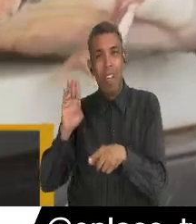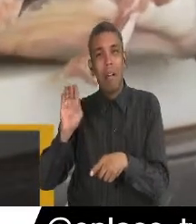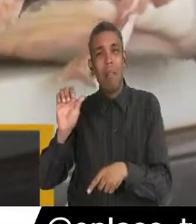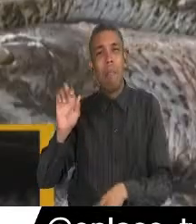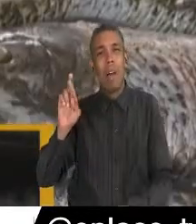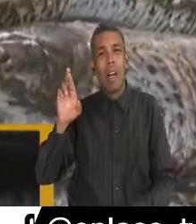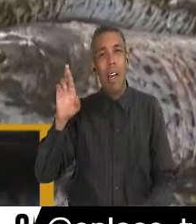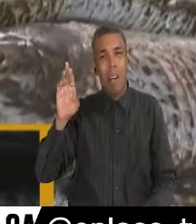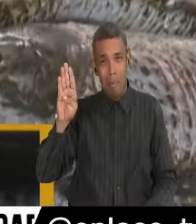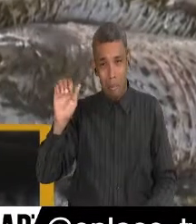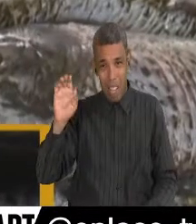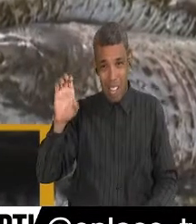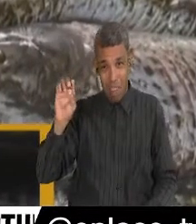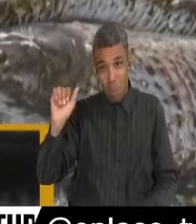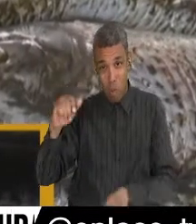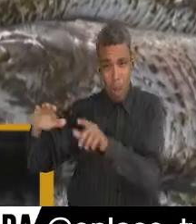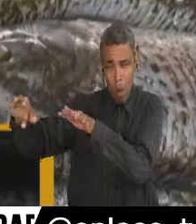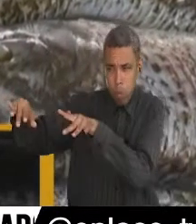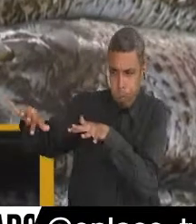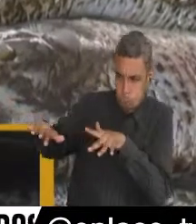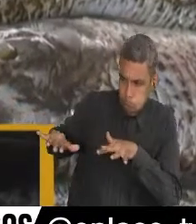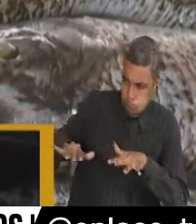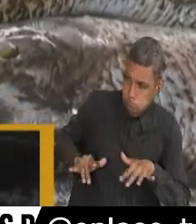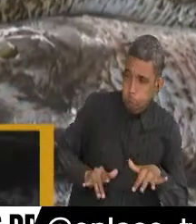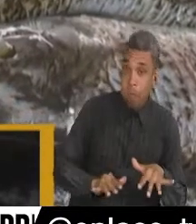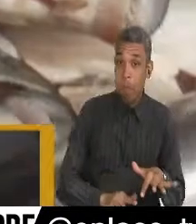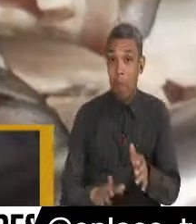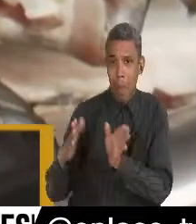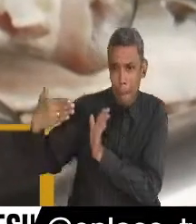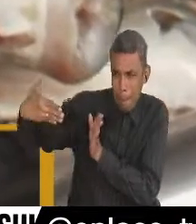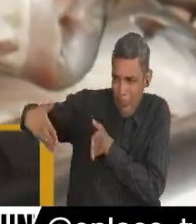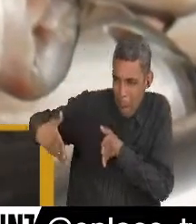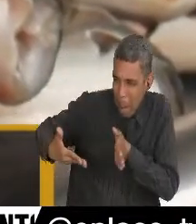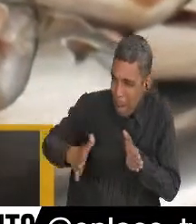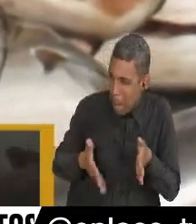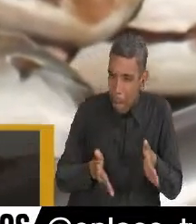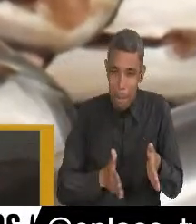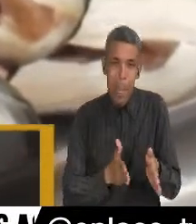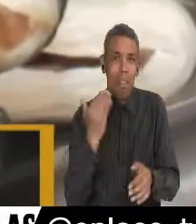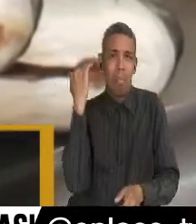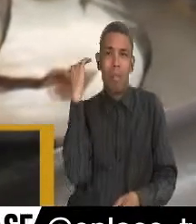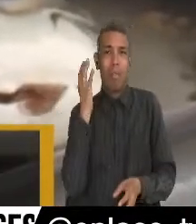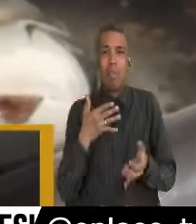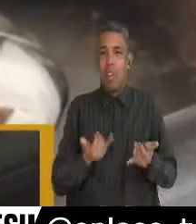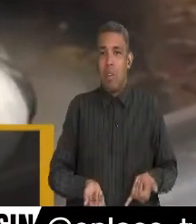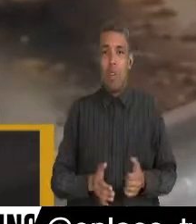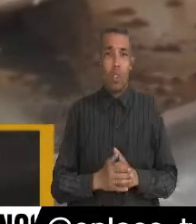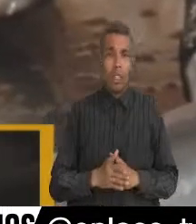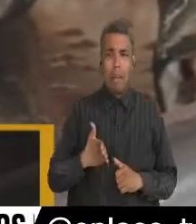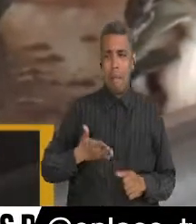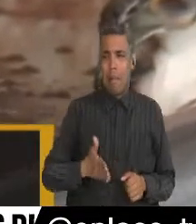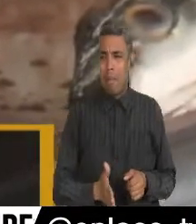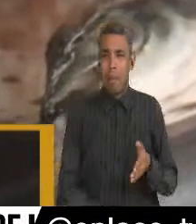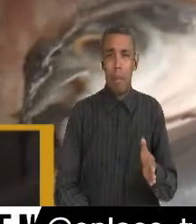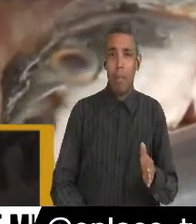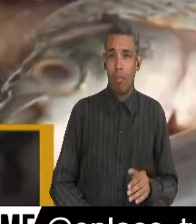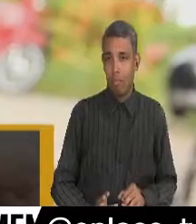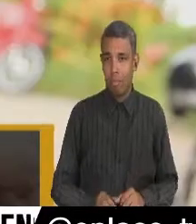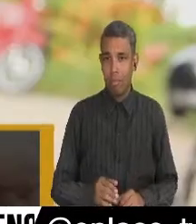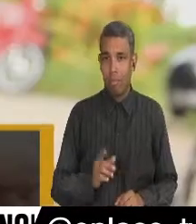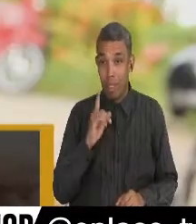tampoco. Preocupante en este momento, pero estamos trayendo el bocachico, inclusive en este momento ya en Barranca Bermeja también se está comiendo el coporo, se está comiendo la